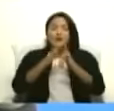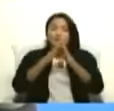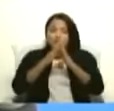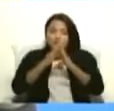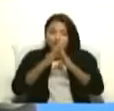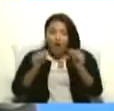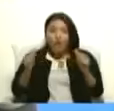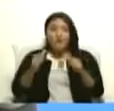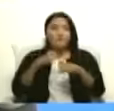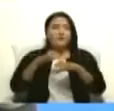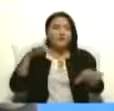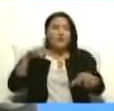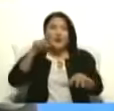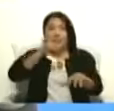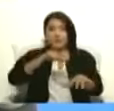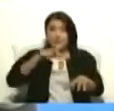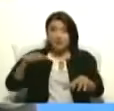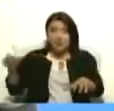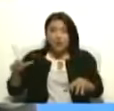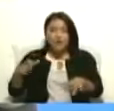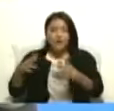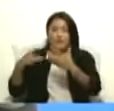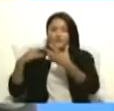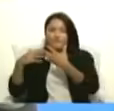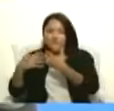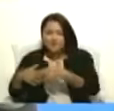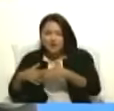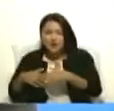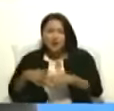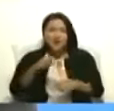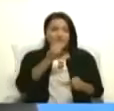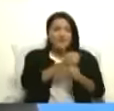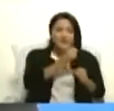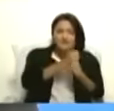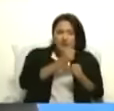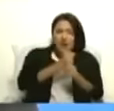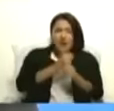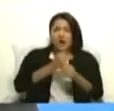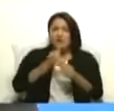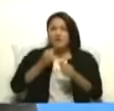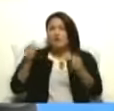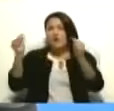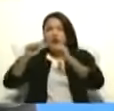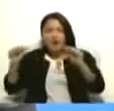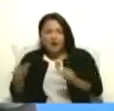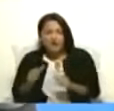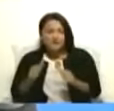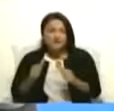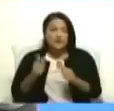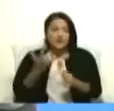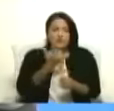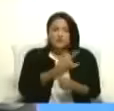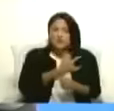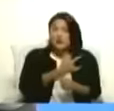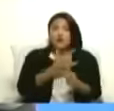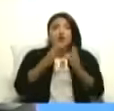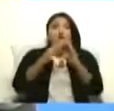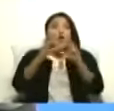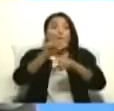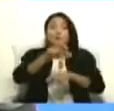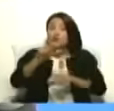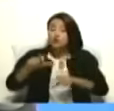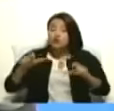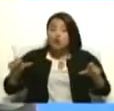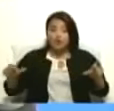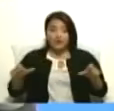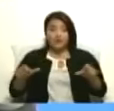inmensas mayorías de los sectores empresariales de trabajadores de cultores de académicos todos y todas